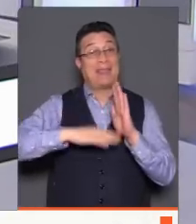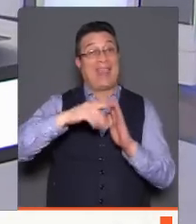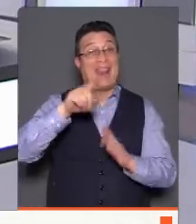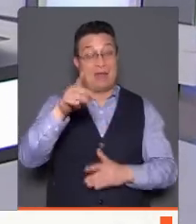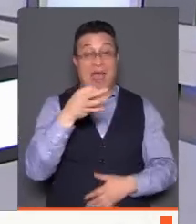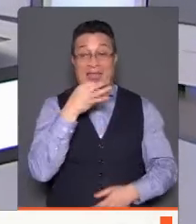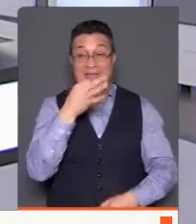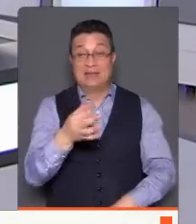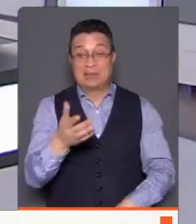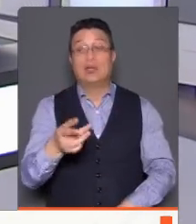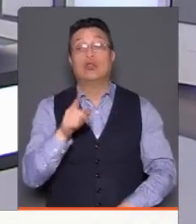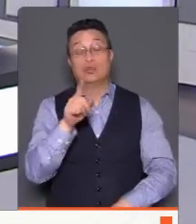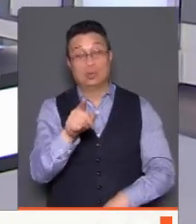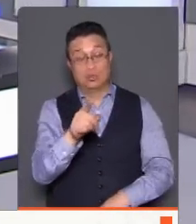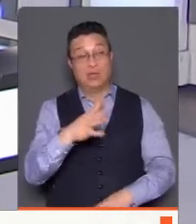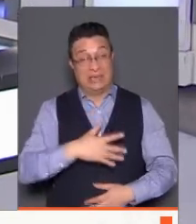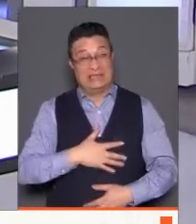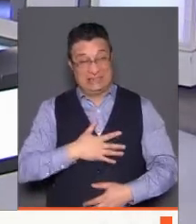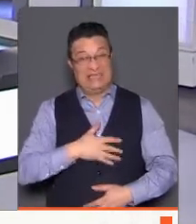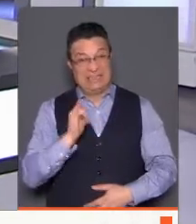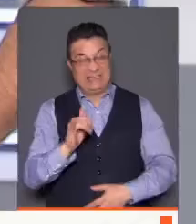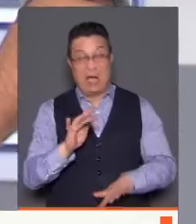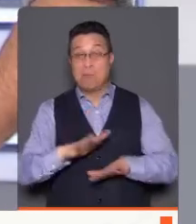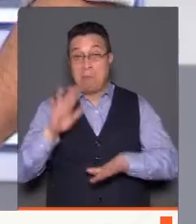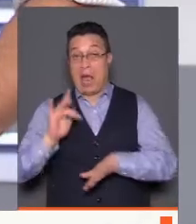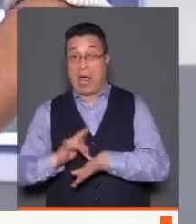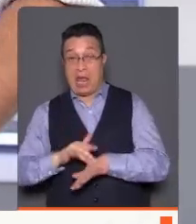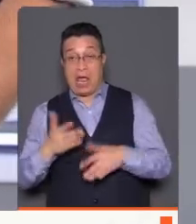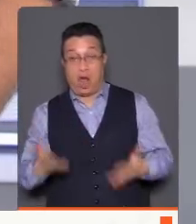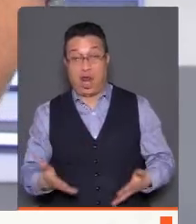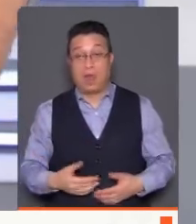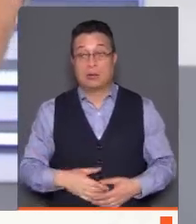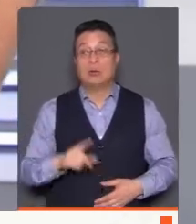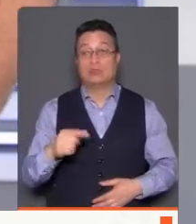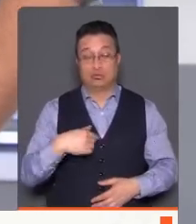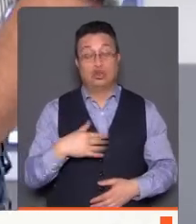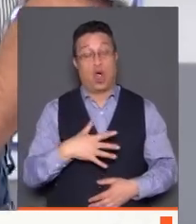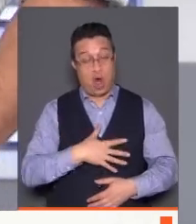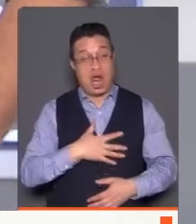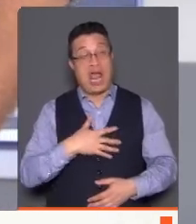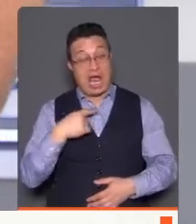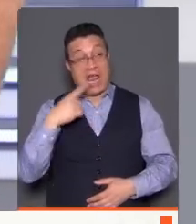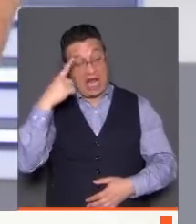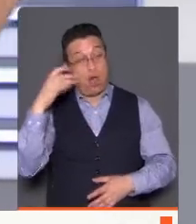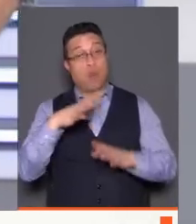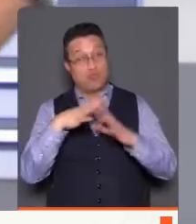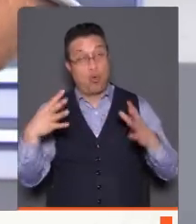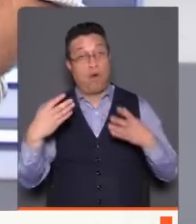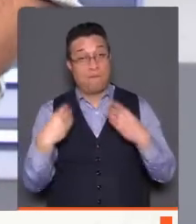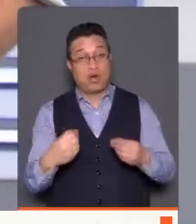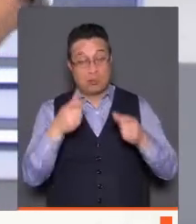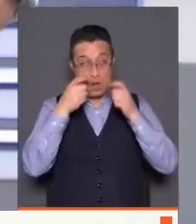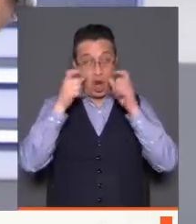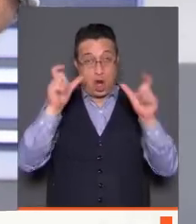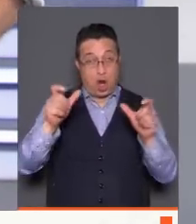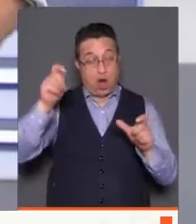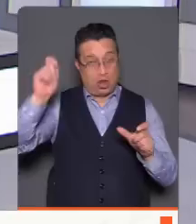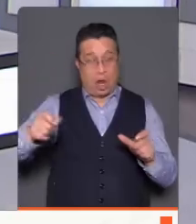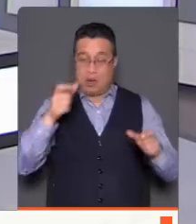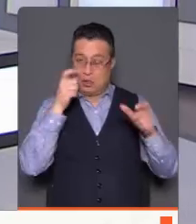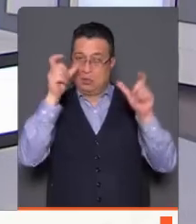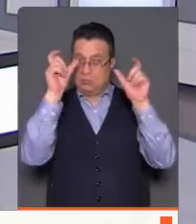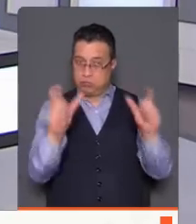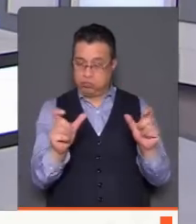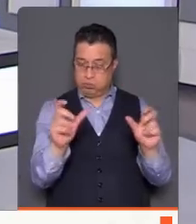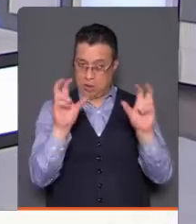dijo. ¿Ustedes lo han sentido también en ese sentido, alcalde? Yo creo que es muy bueno que el Contralor ponga ciertos límites, ¿ya? Yo estoy de